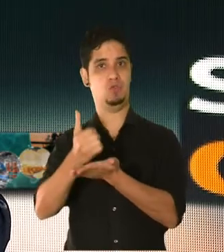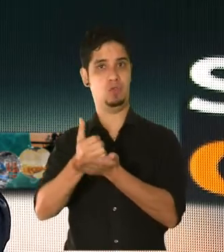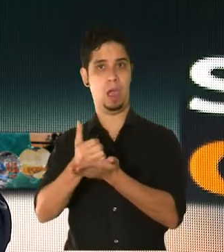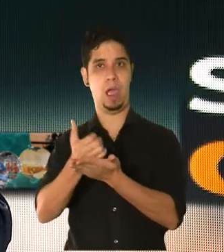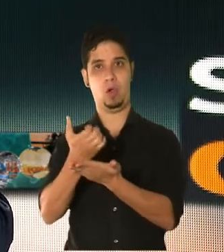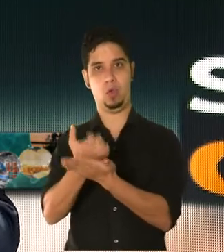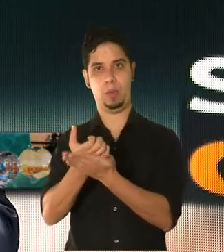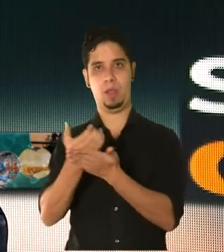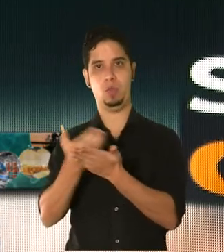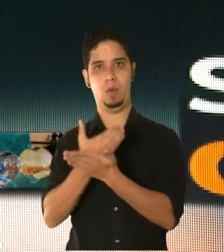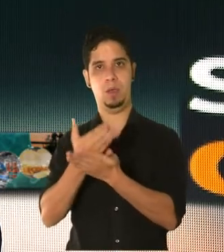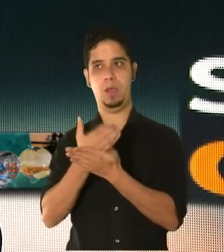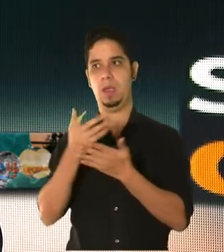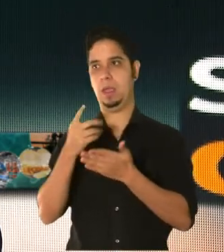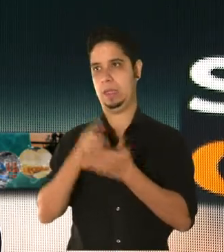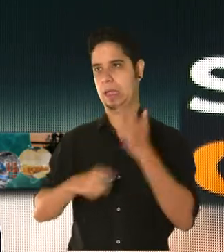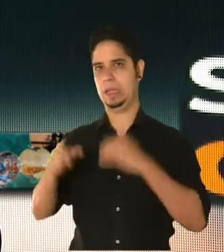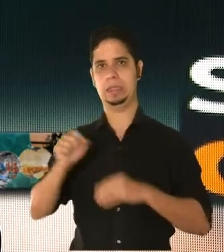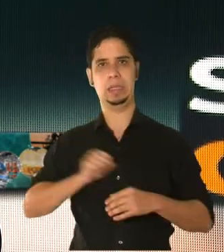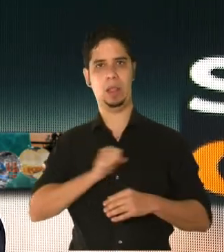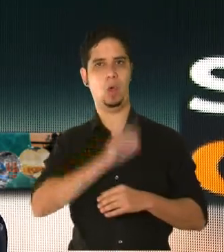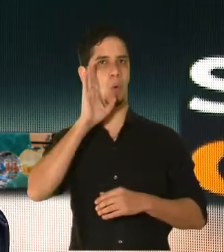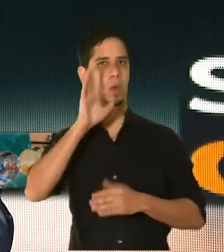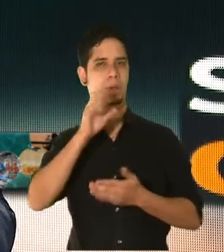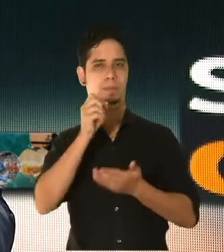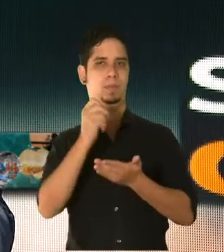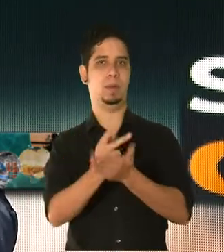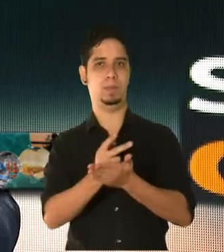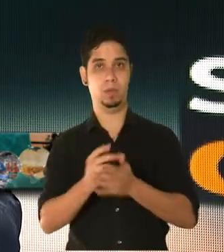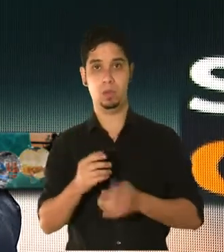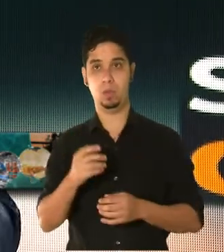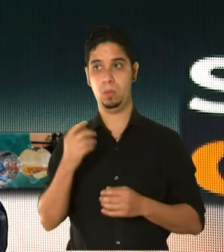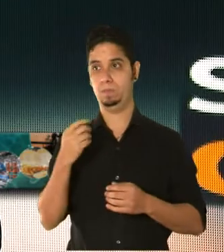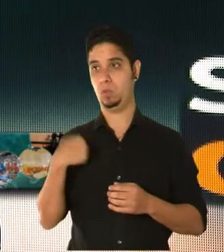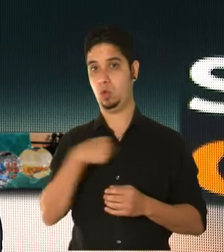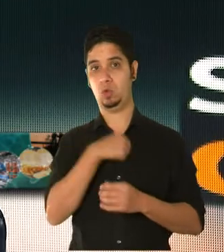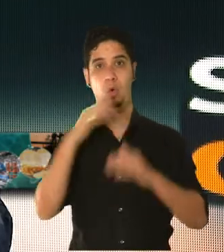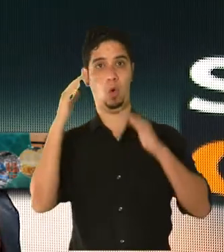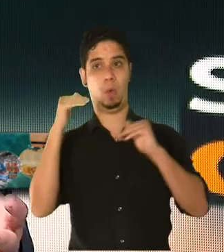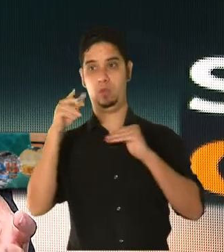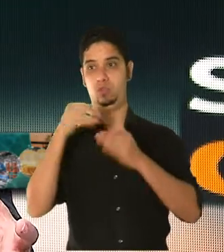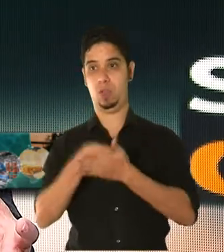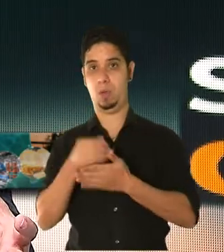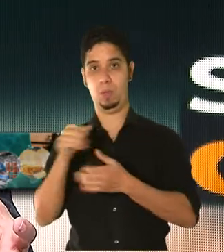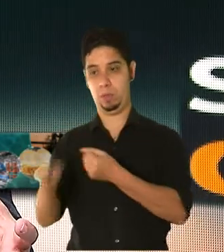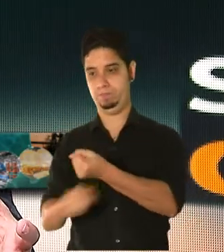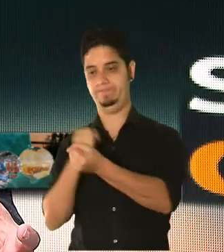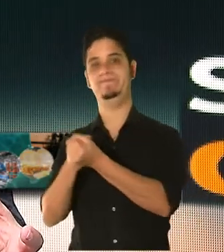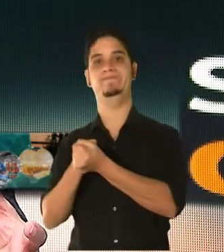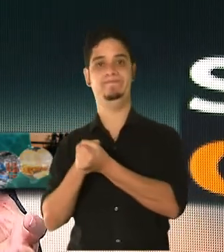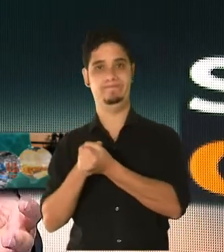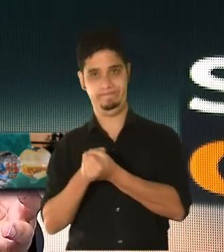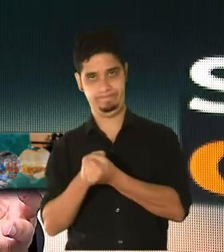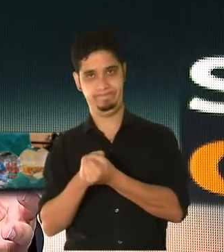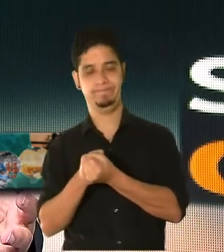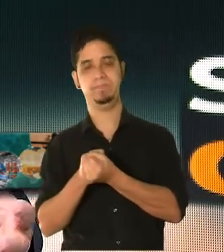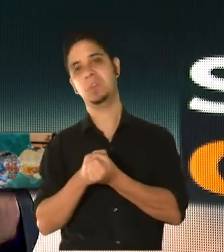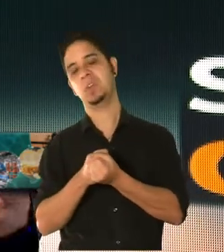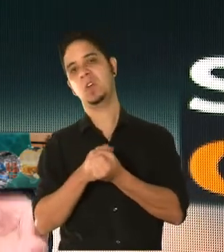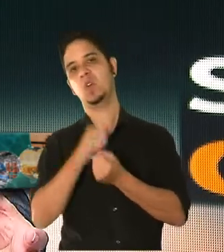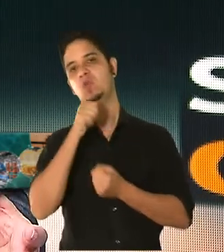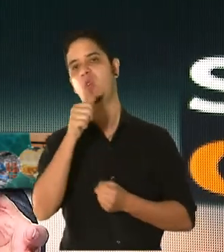y el senado ahora bien a la aprobación de bailén mañana en que entendemos que ese dinero si fluye podemos ayudarlo a haberla no tan sólo